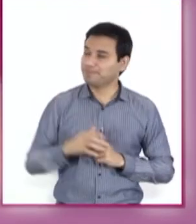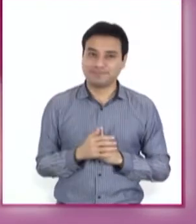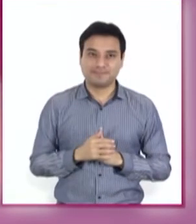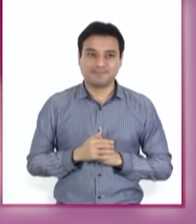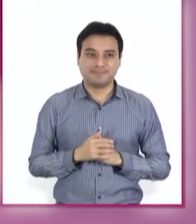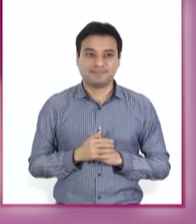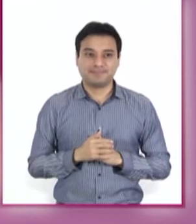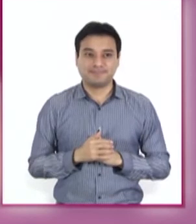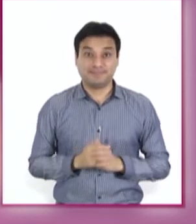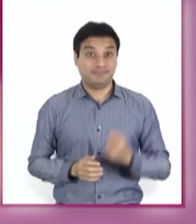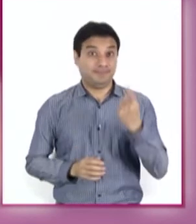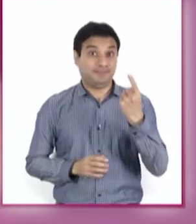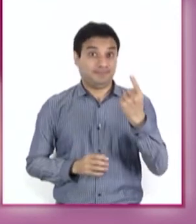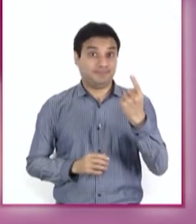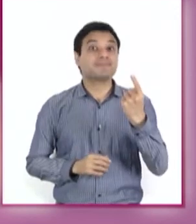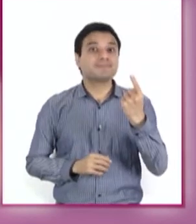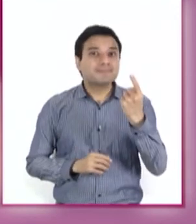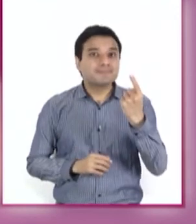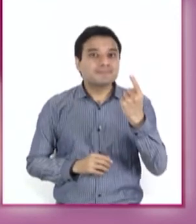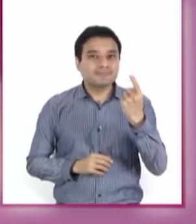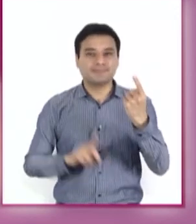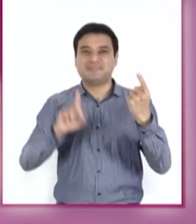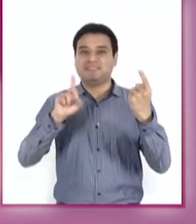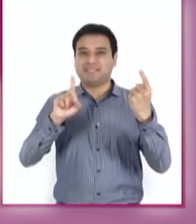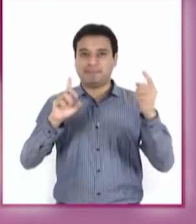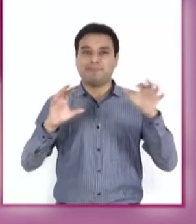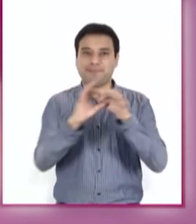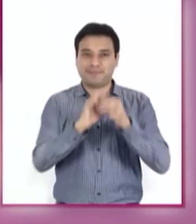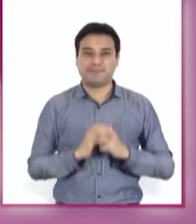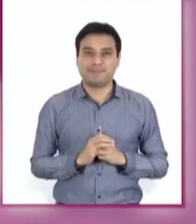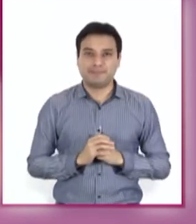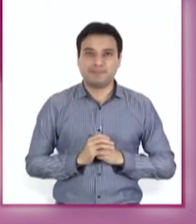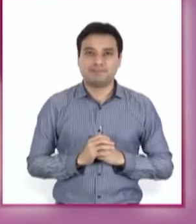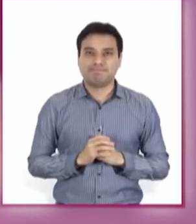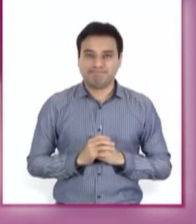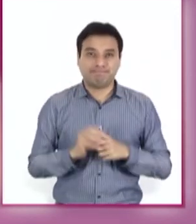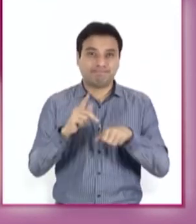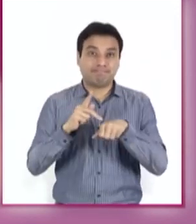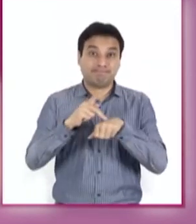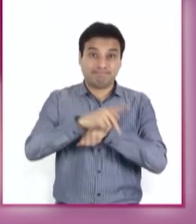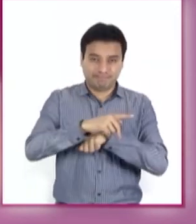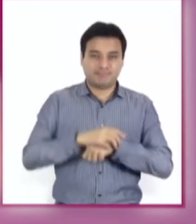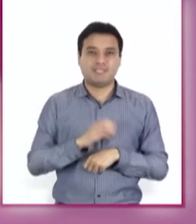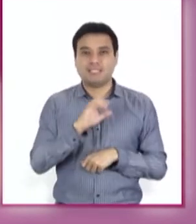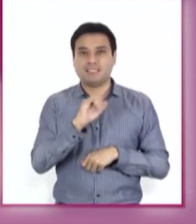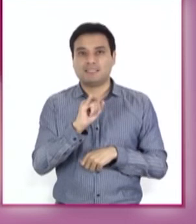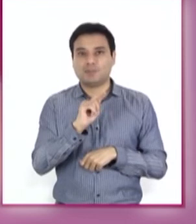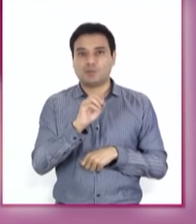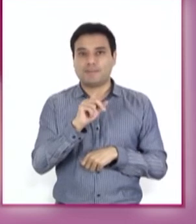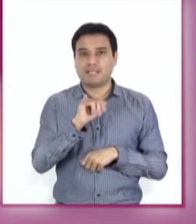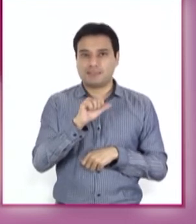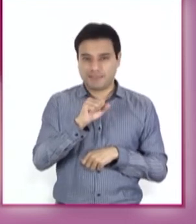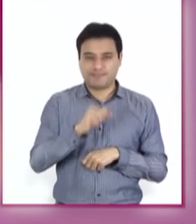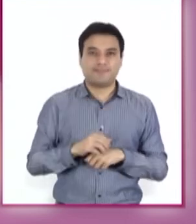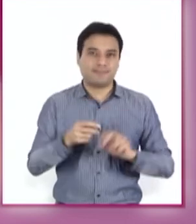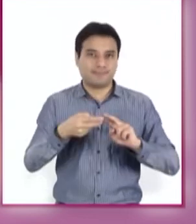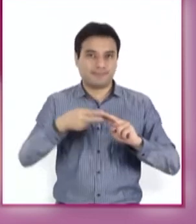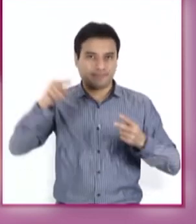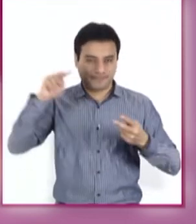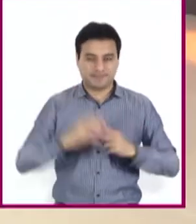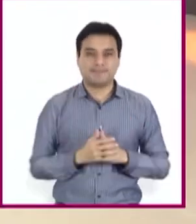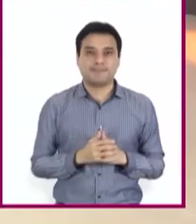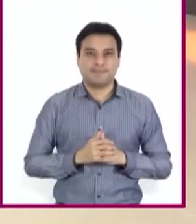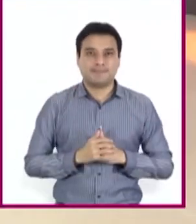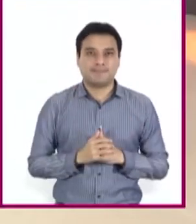idea primaria número 1 sería la letra D, membrana plasmática, citoplasma y material genético